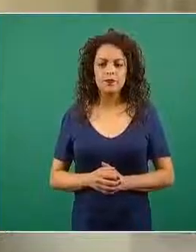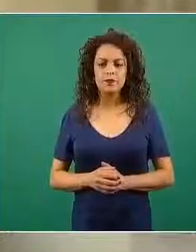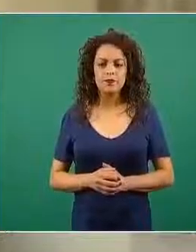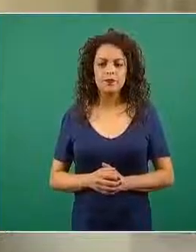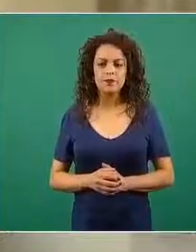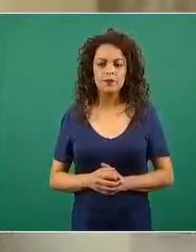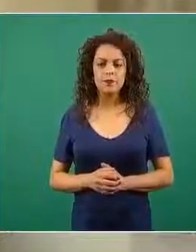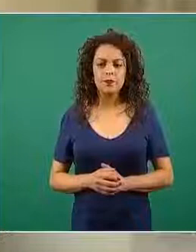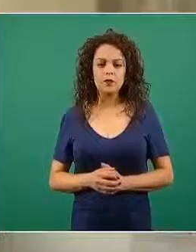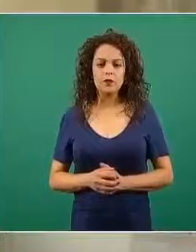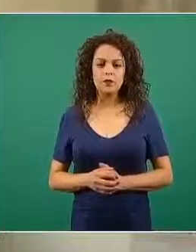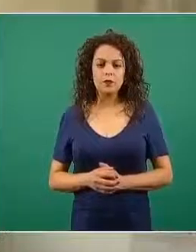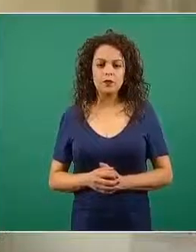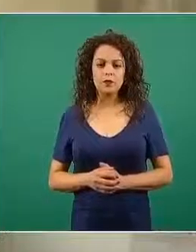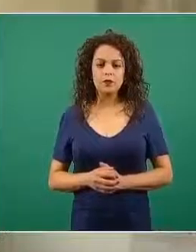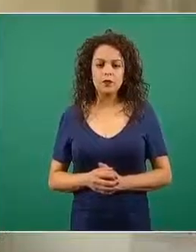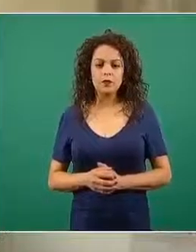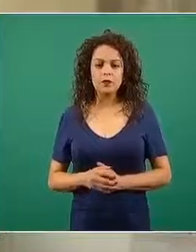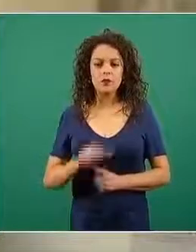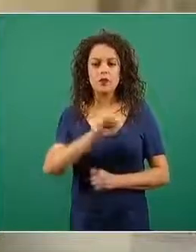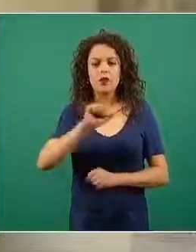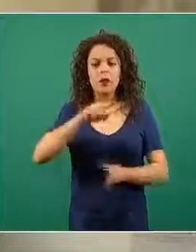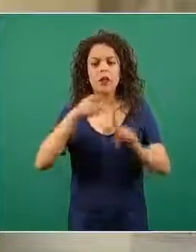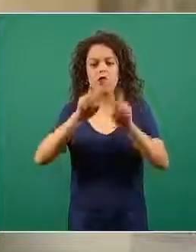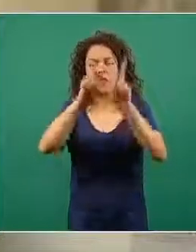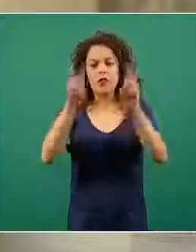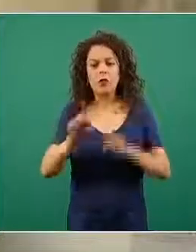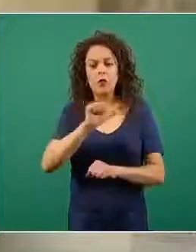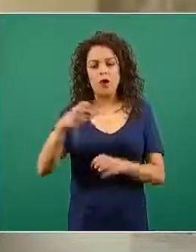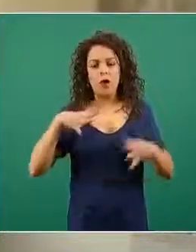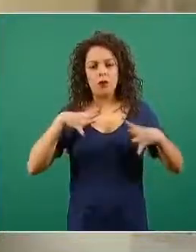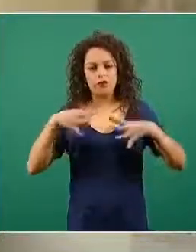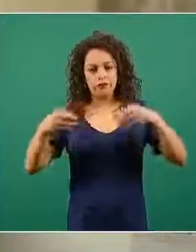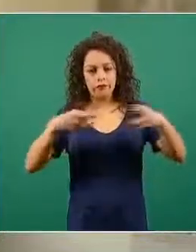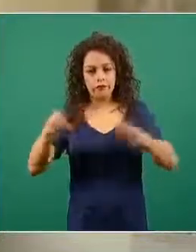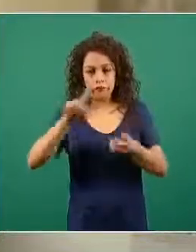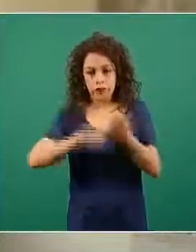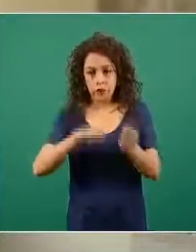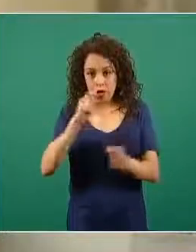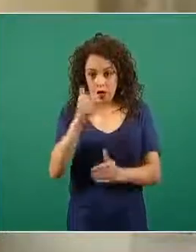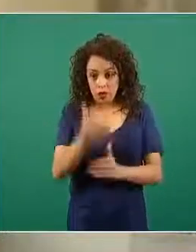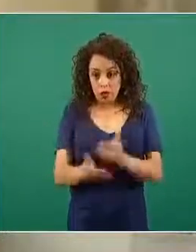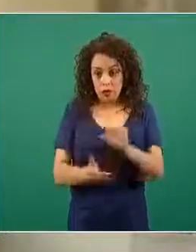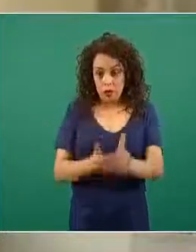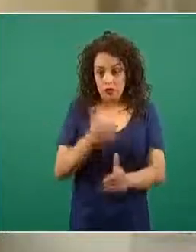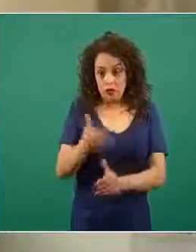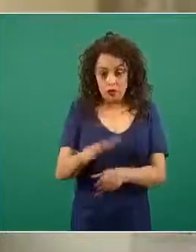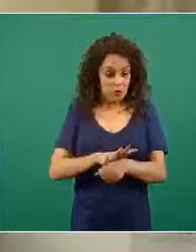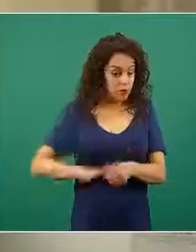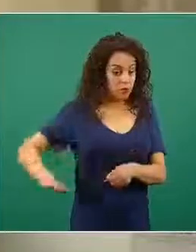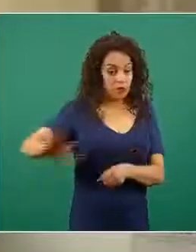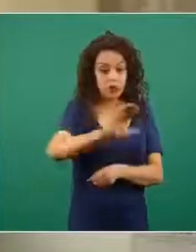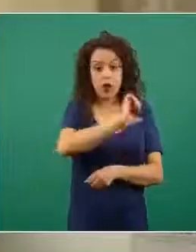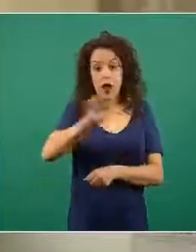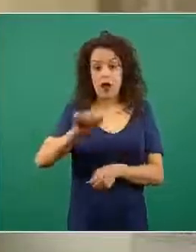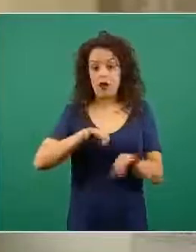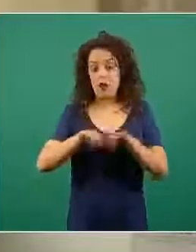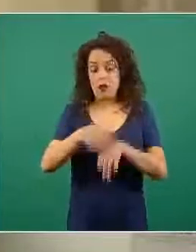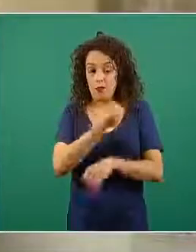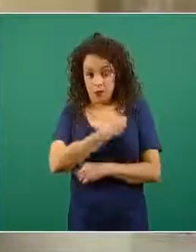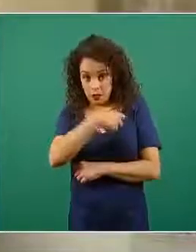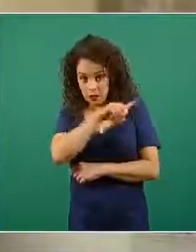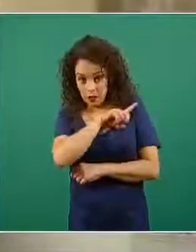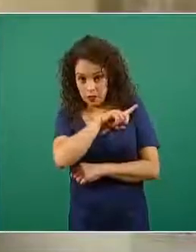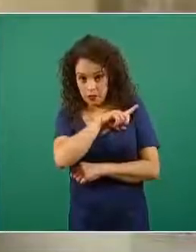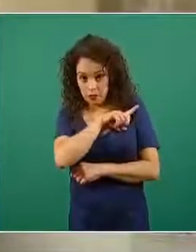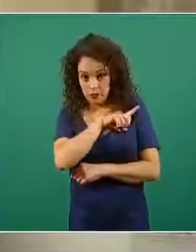junto con todo este tema epidemiológico y el avance que pueda tener el sector salud, tomar en cuenta que